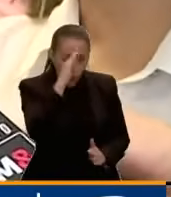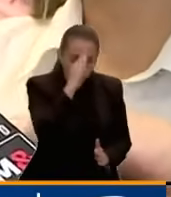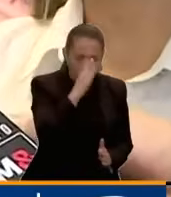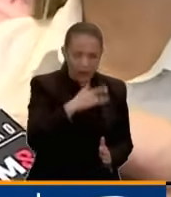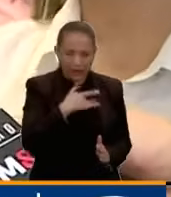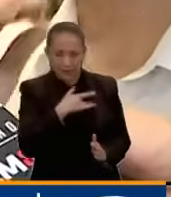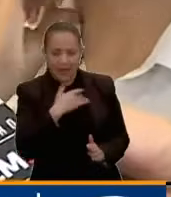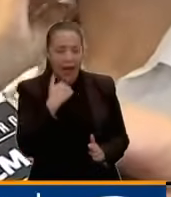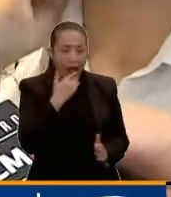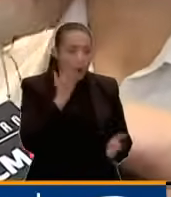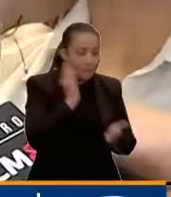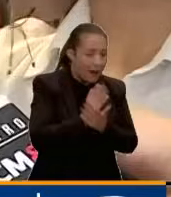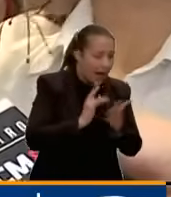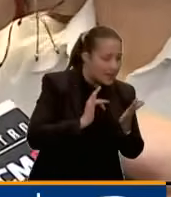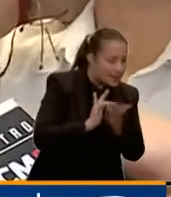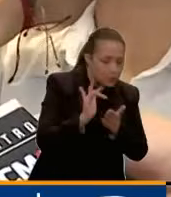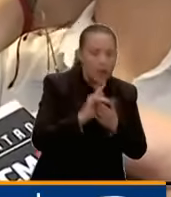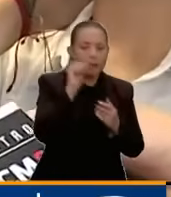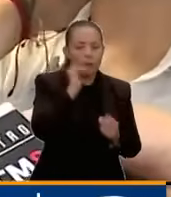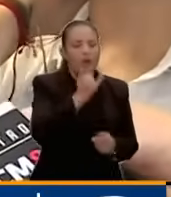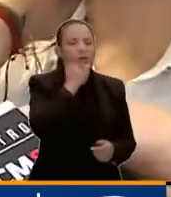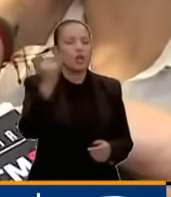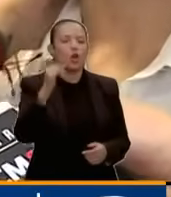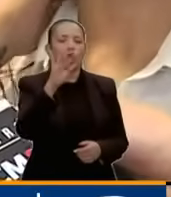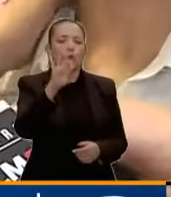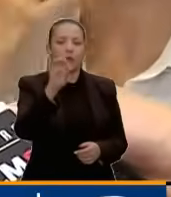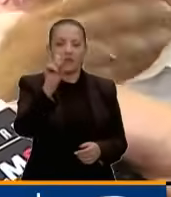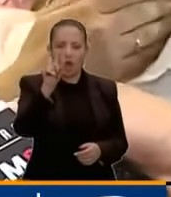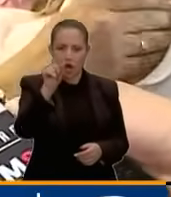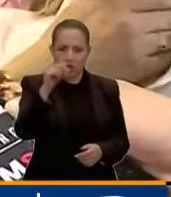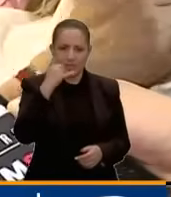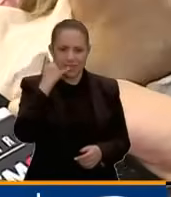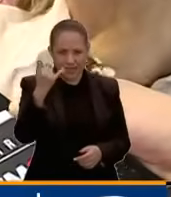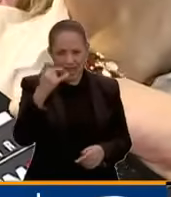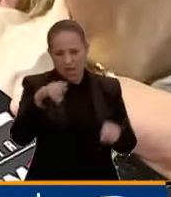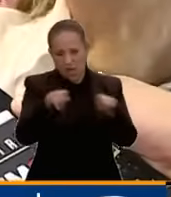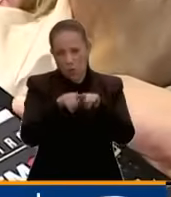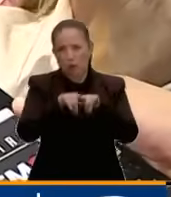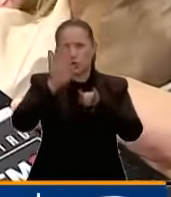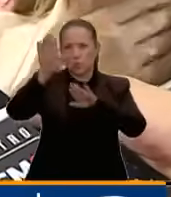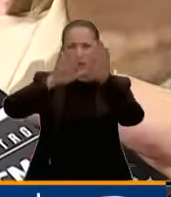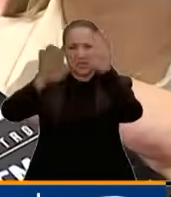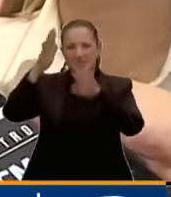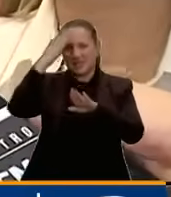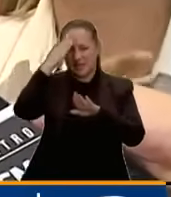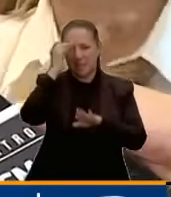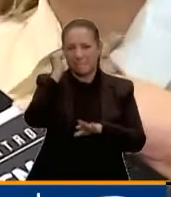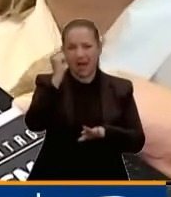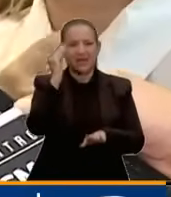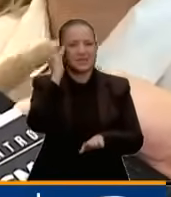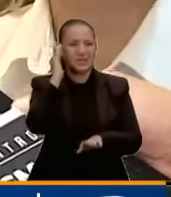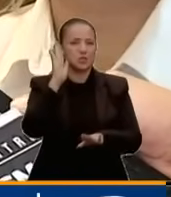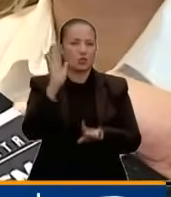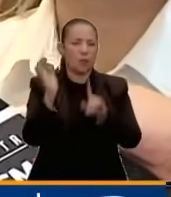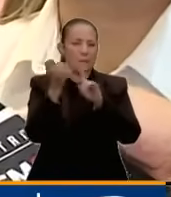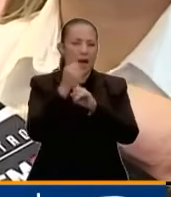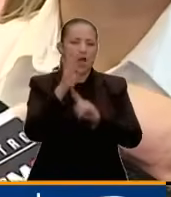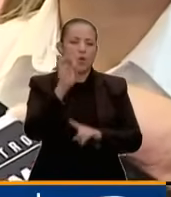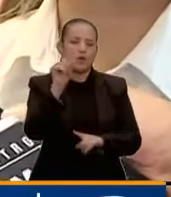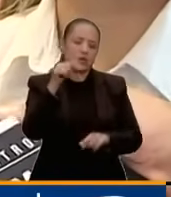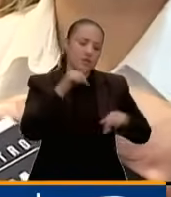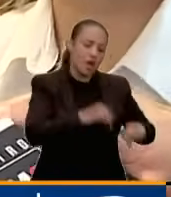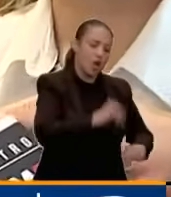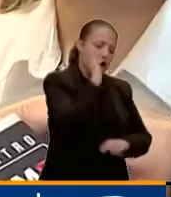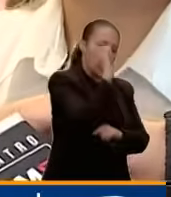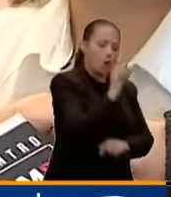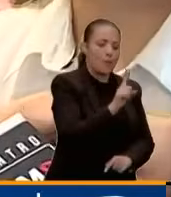cualquier emergencia, se pueden comunicar con la línea 911, que es como los extranjeros identifican especialmente su línea. Recuerden que la nuestra es el